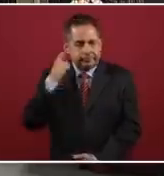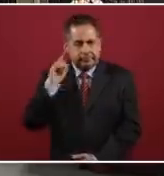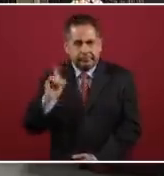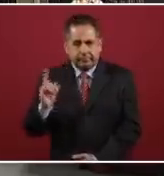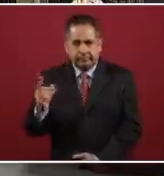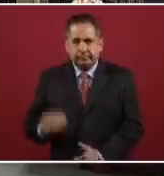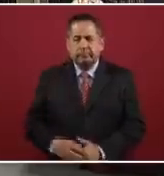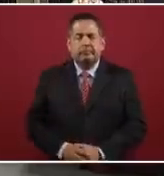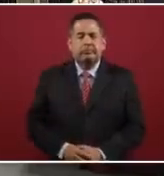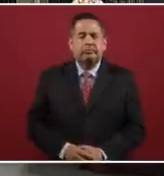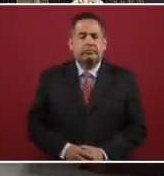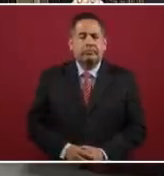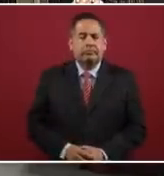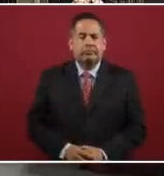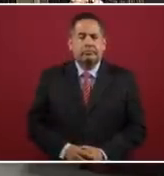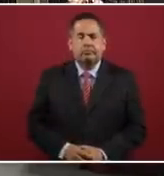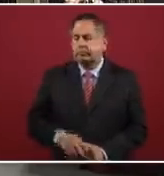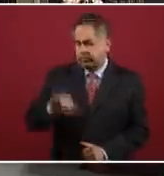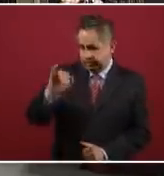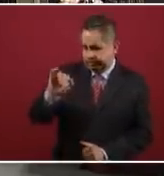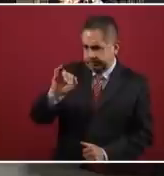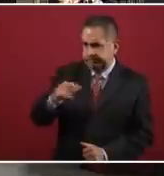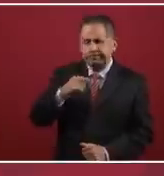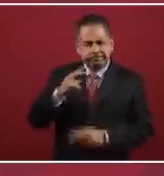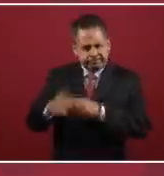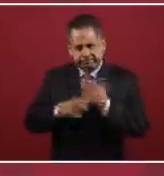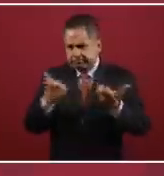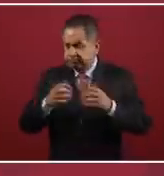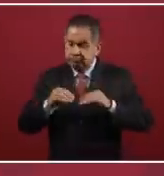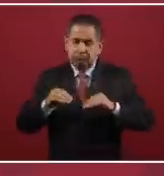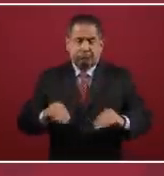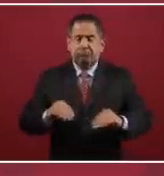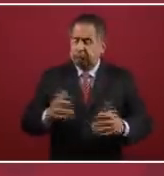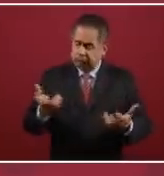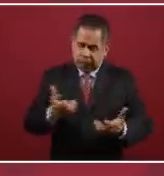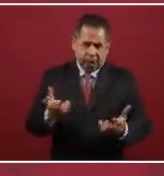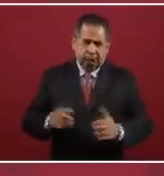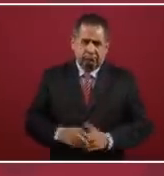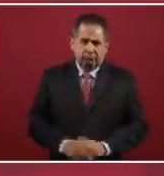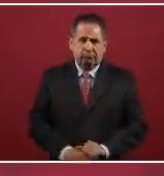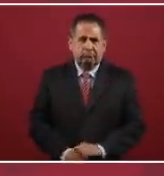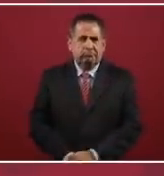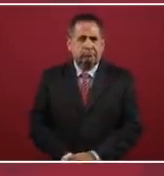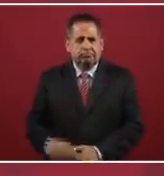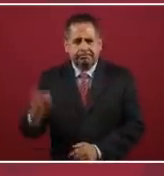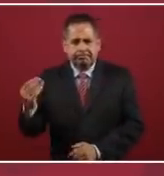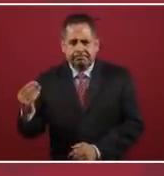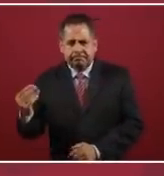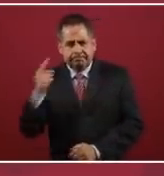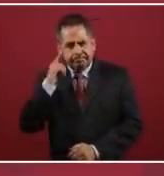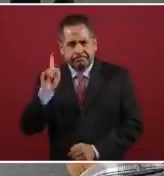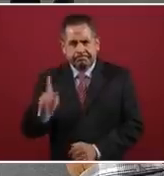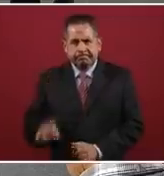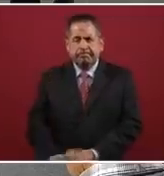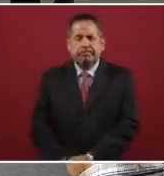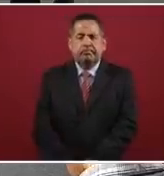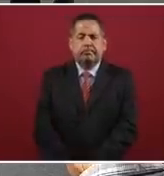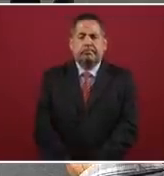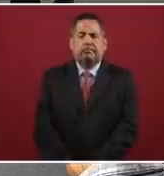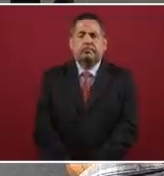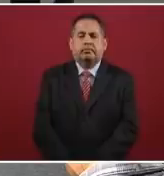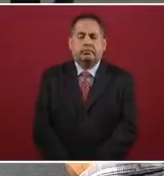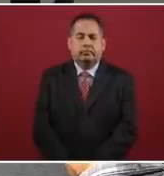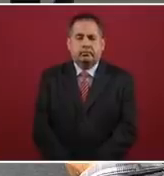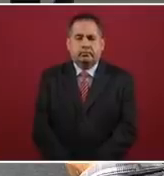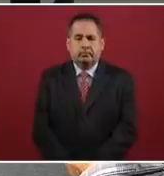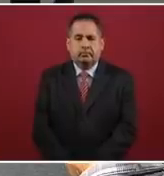prevención, sí, disuasión. Se va a actuar. Por ejemplo, la semana pasada, cuando ocurrieron los lamentables hechos del ataque